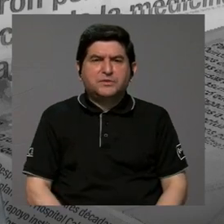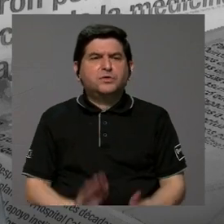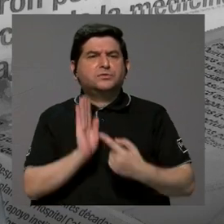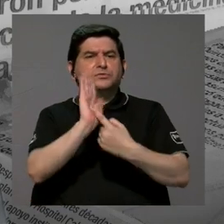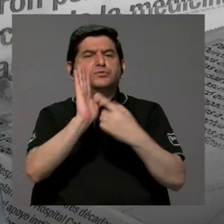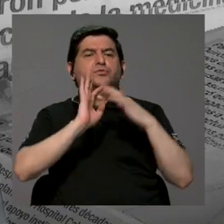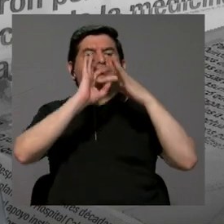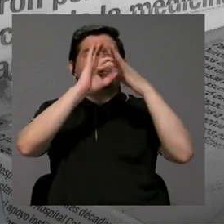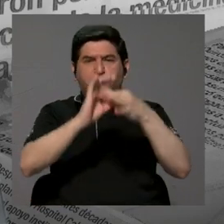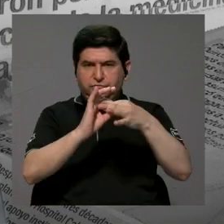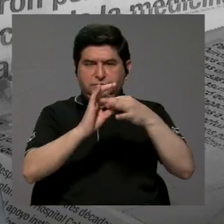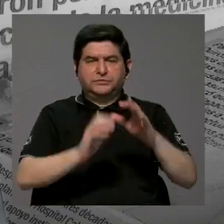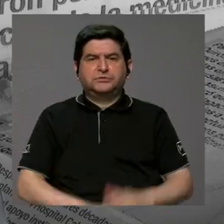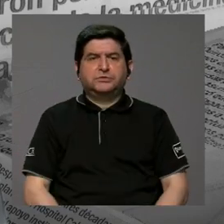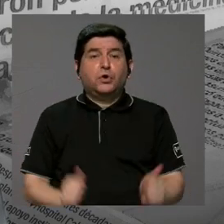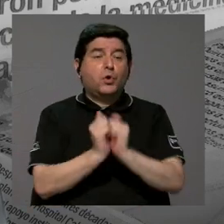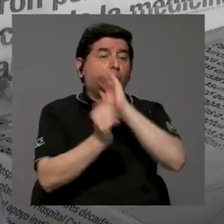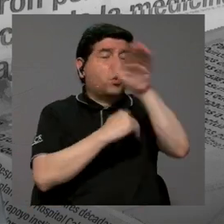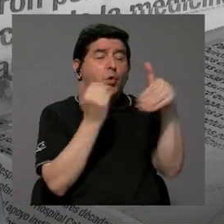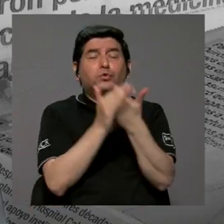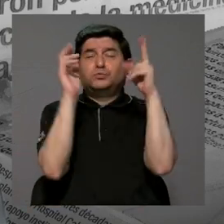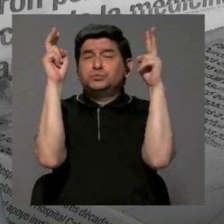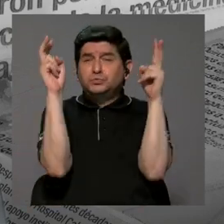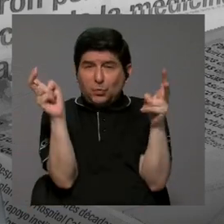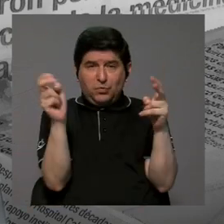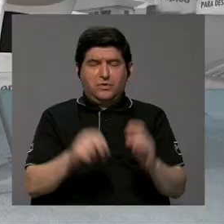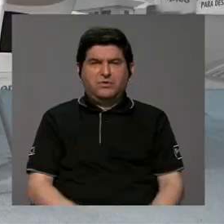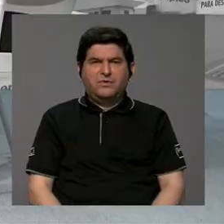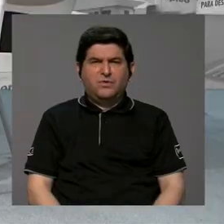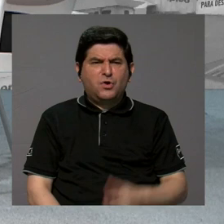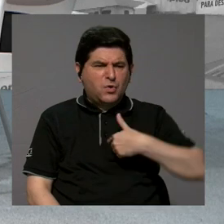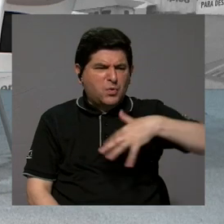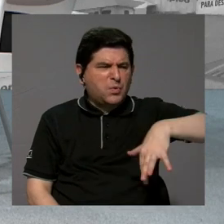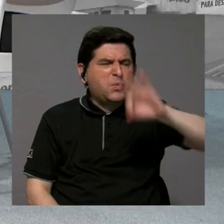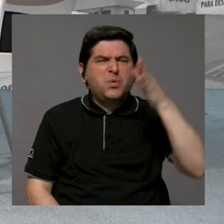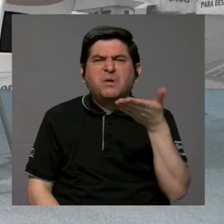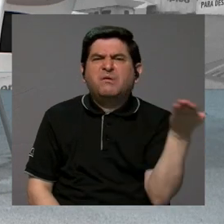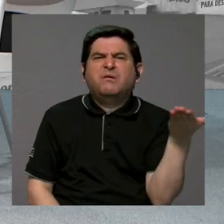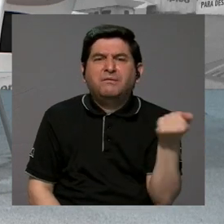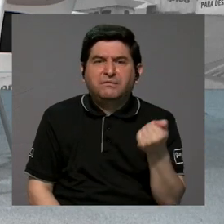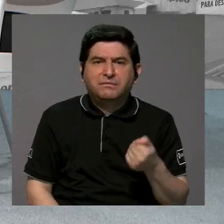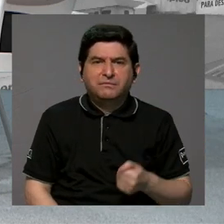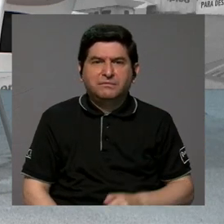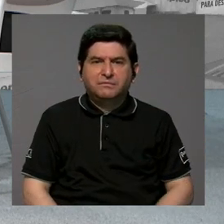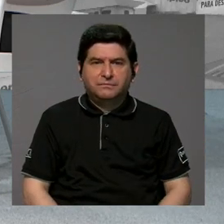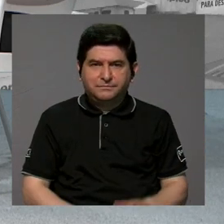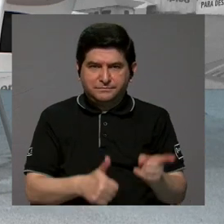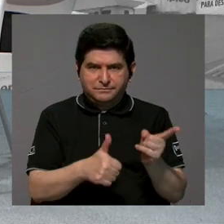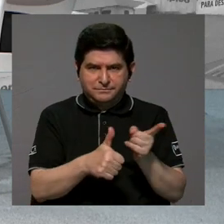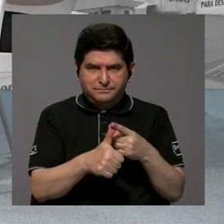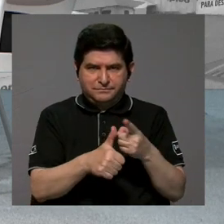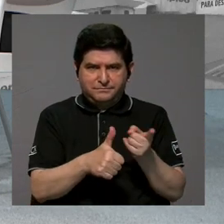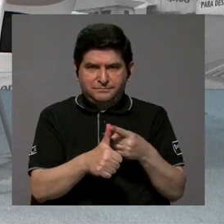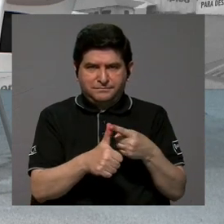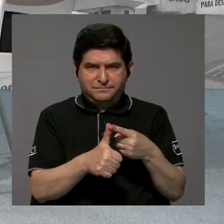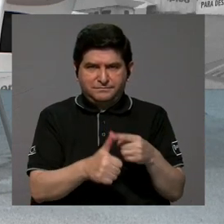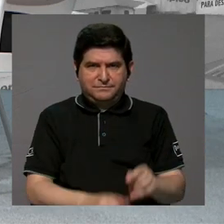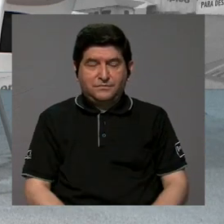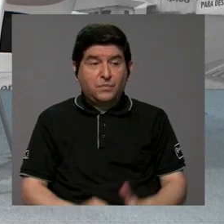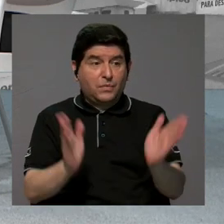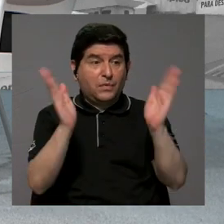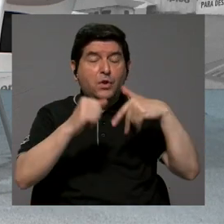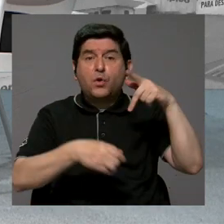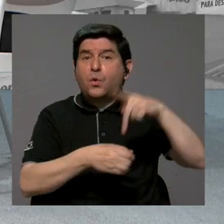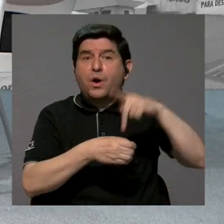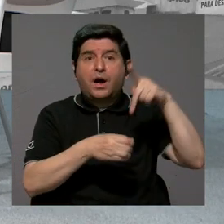emitido relacionados con todo este tema, ¿qué es lo que uno encuentra? Primero, encuentra que no